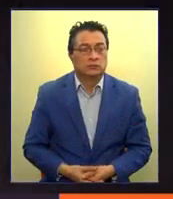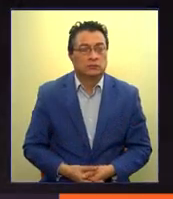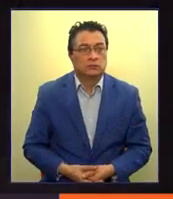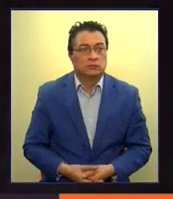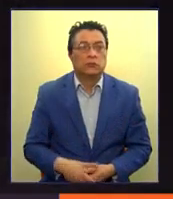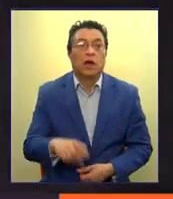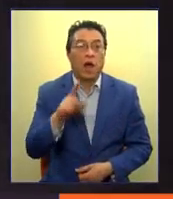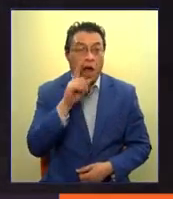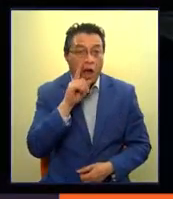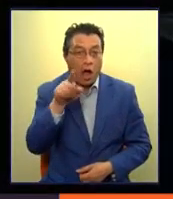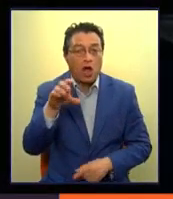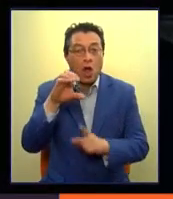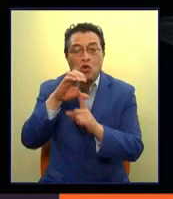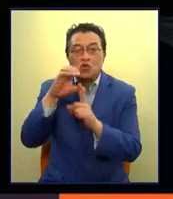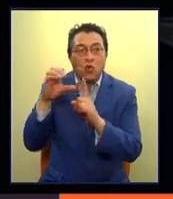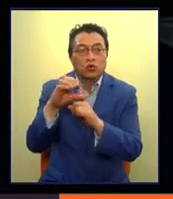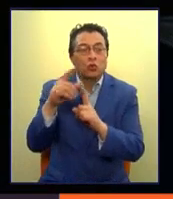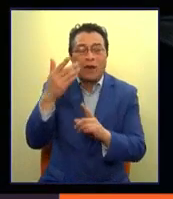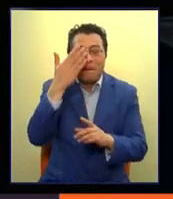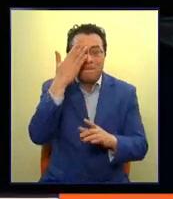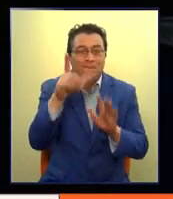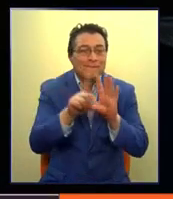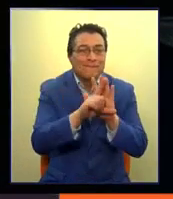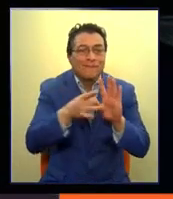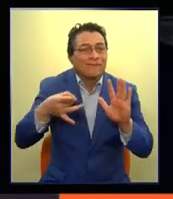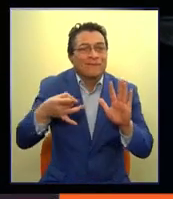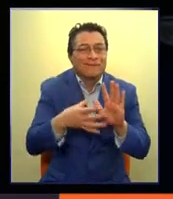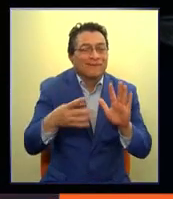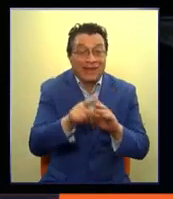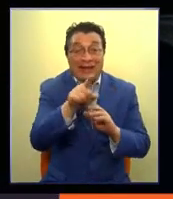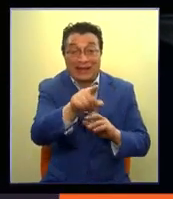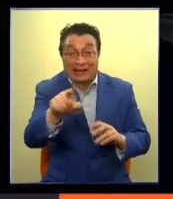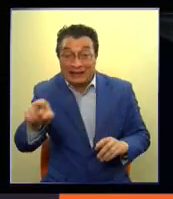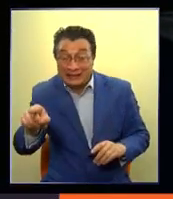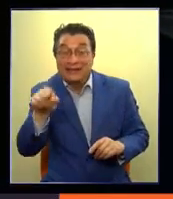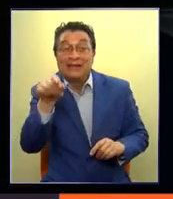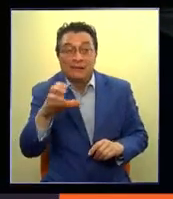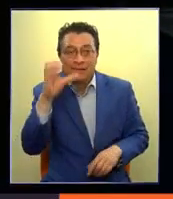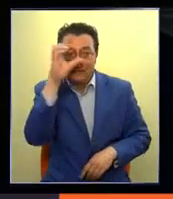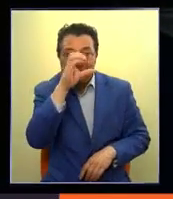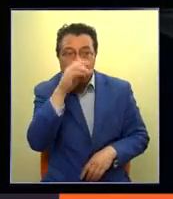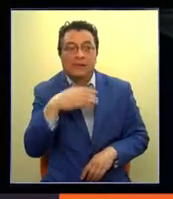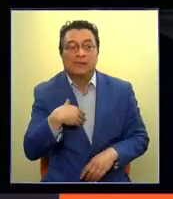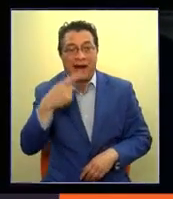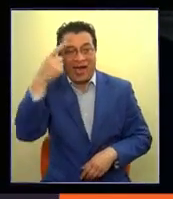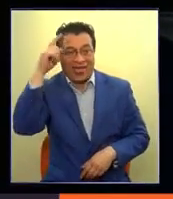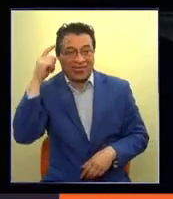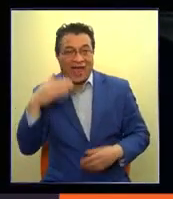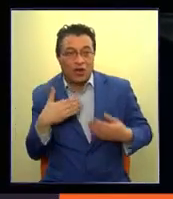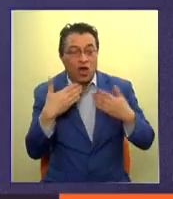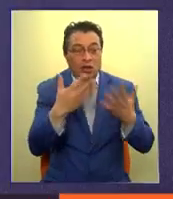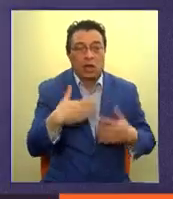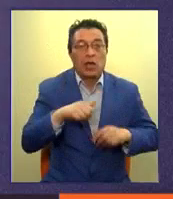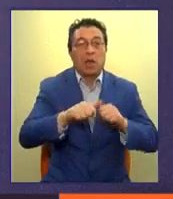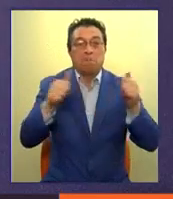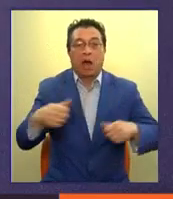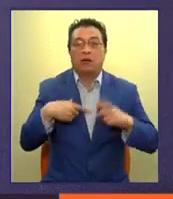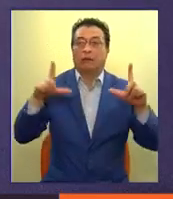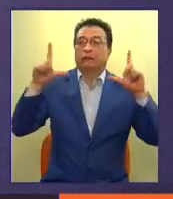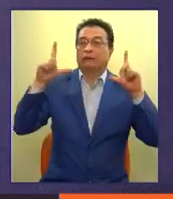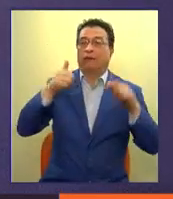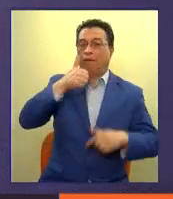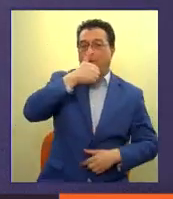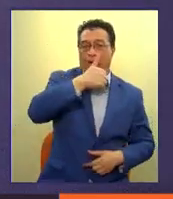Existe una cultura delictual en la cual el delincuente también busca no solamente generar daño, sino también ostentar de lo que tiene. Tiro a